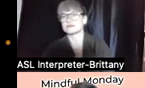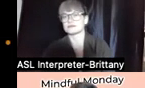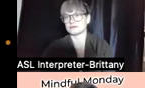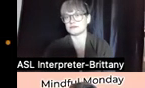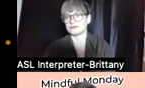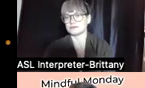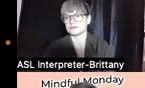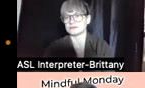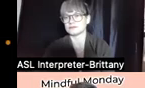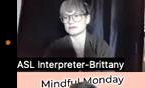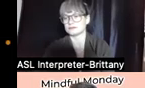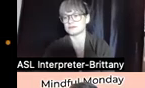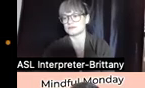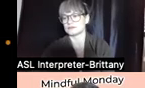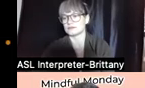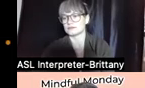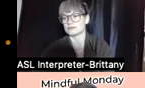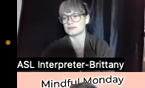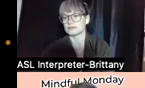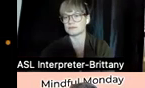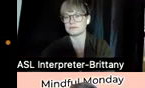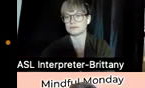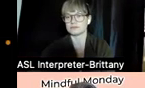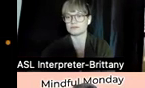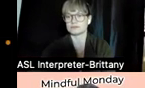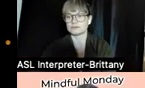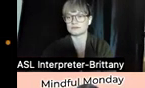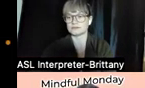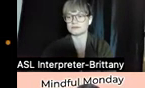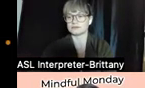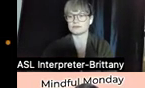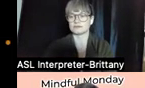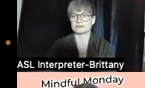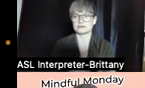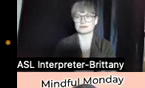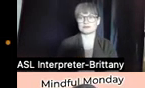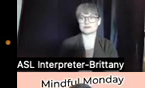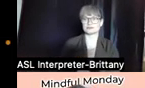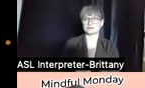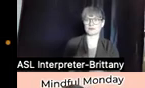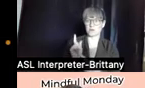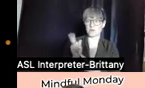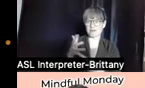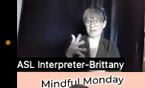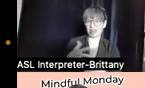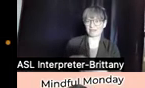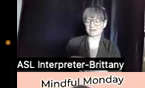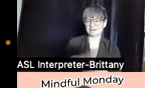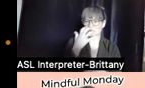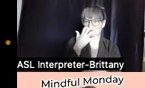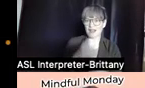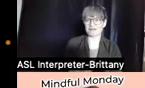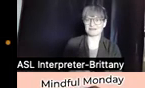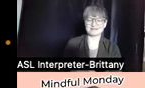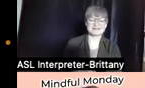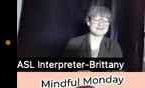And Ms. Mary Ann, 10:29, like 1 minute to go. Like how amazing. Tenemos is that? Un minuto. Even the technical